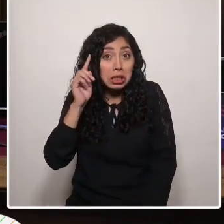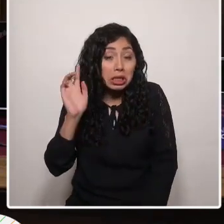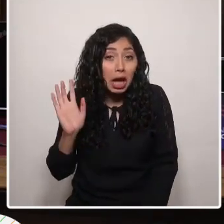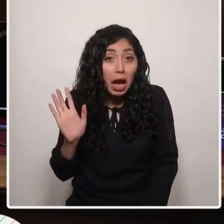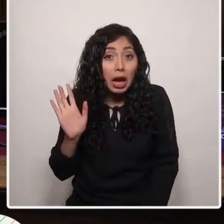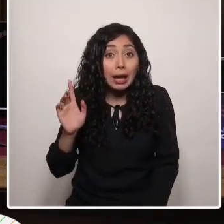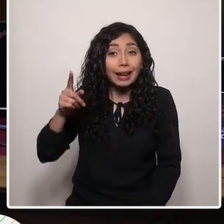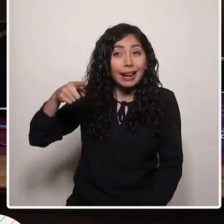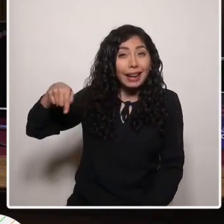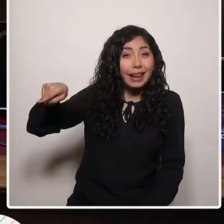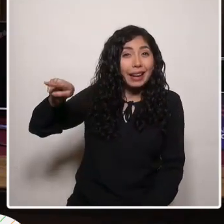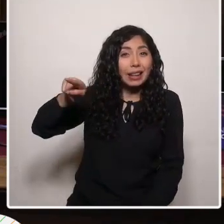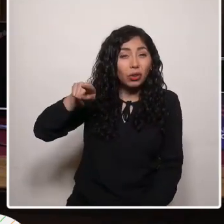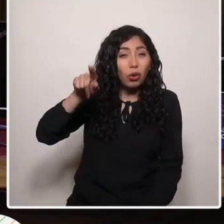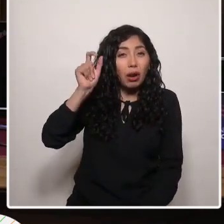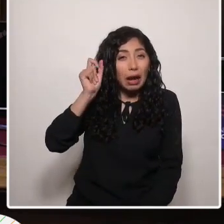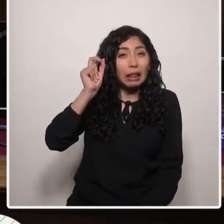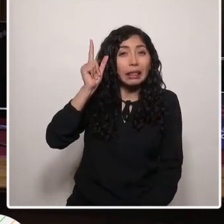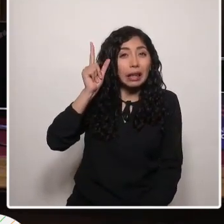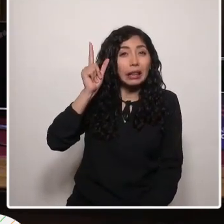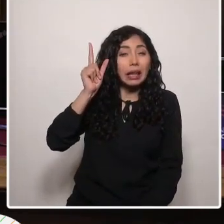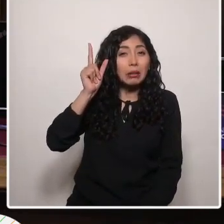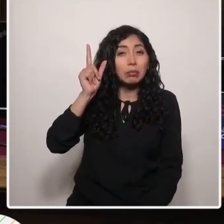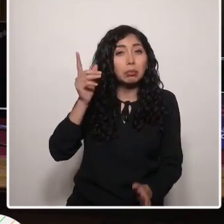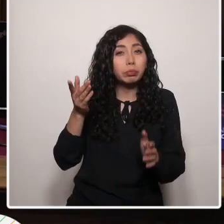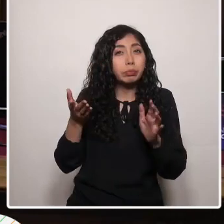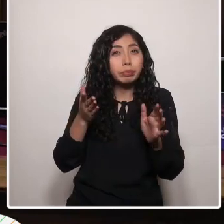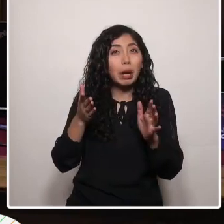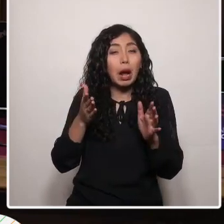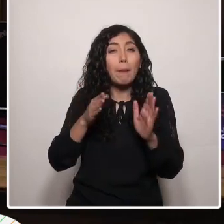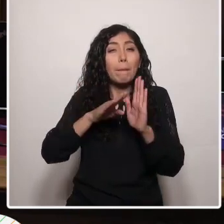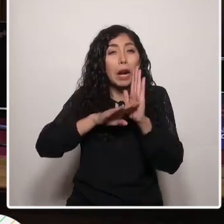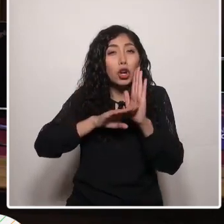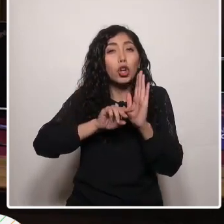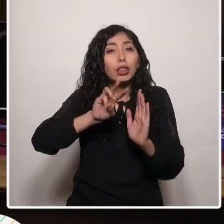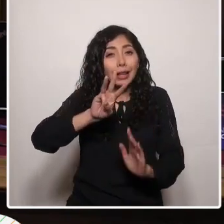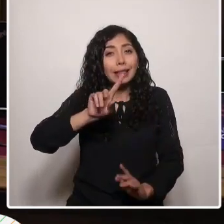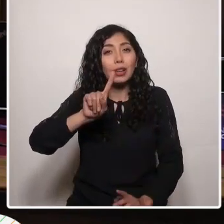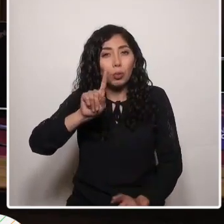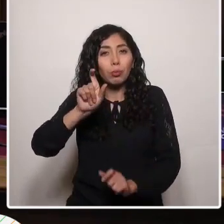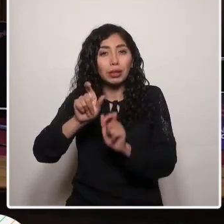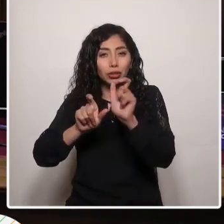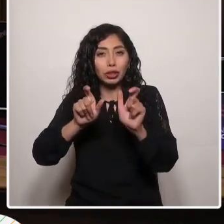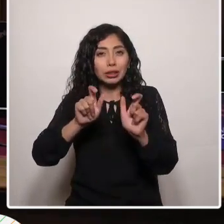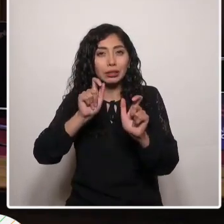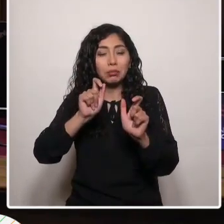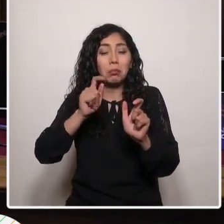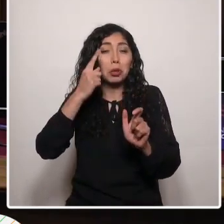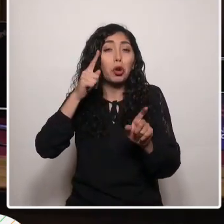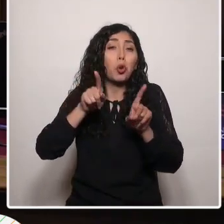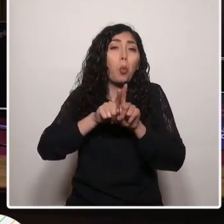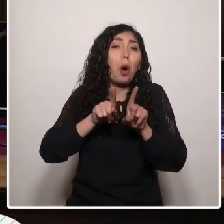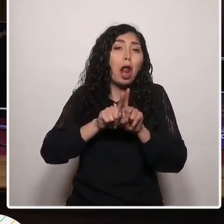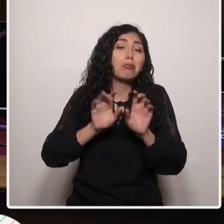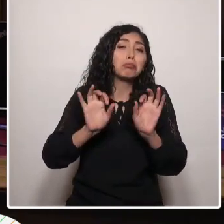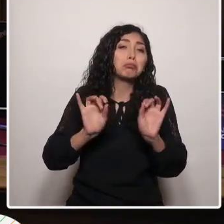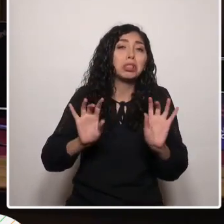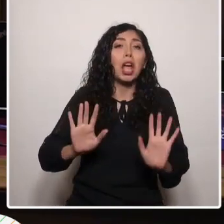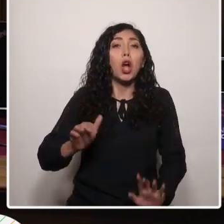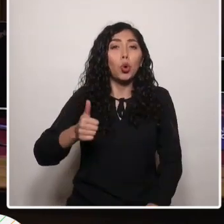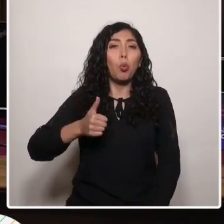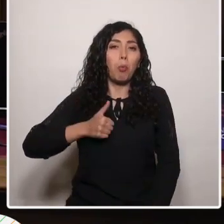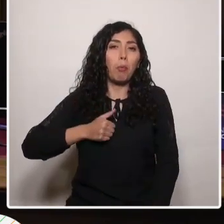ellos interpretaron el a lo menos 31, se cumplía con 30.